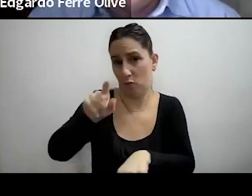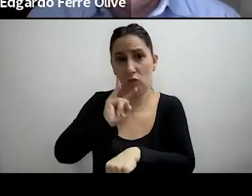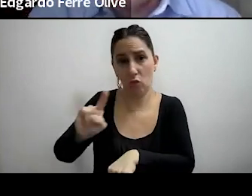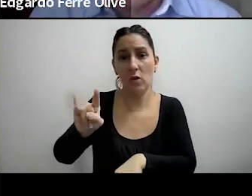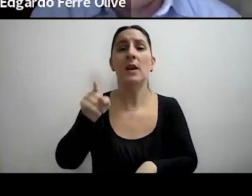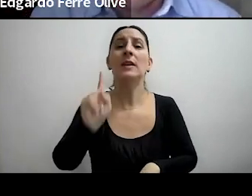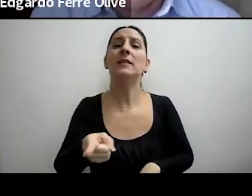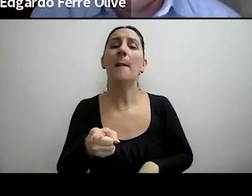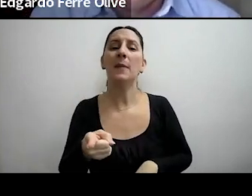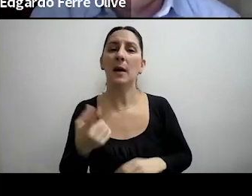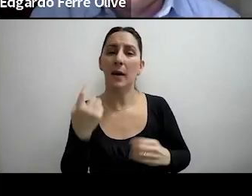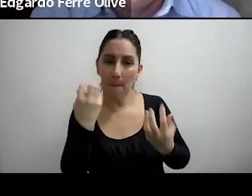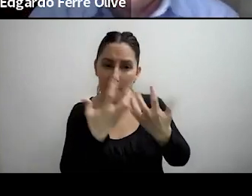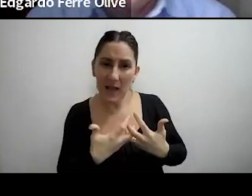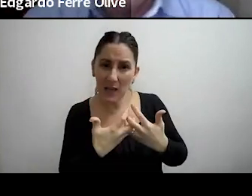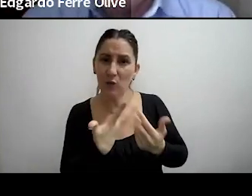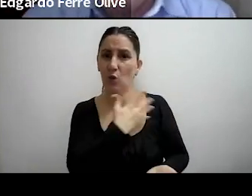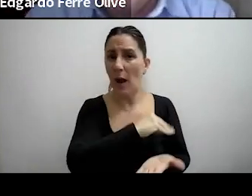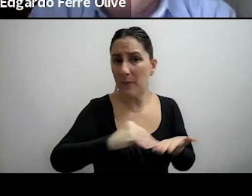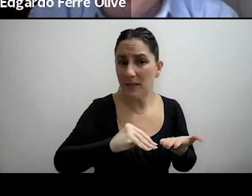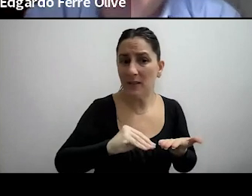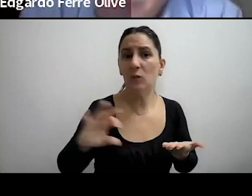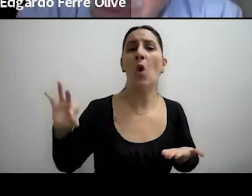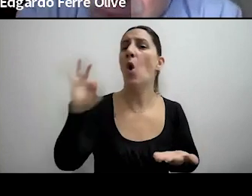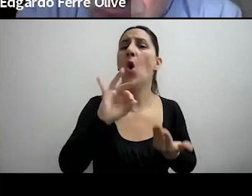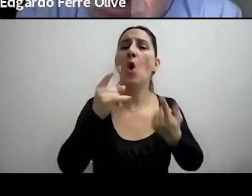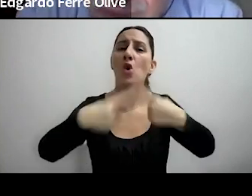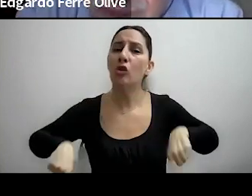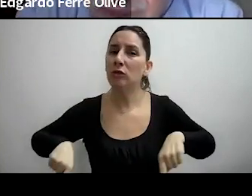que aplico mecanismos administrativos o instrumentos de carácter económico.